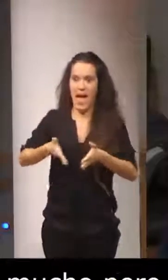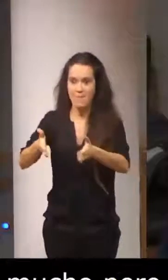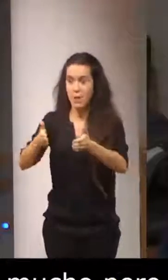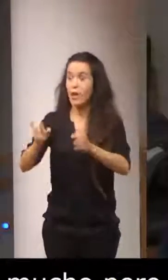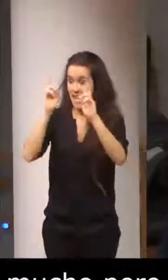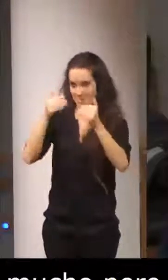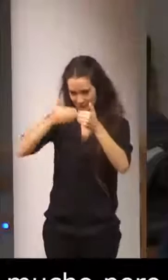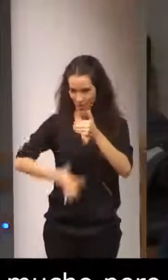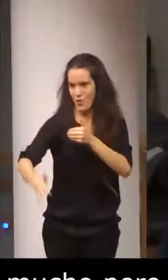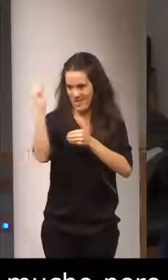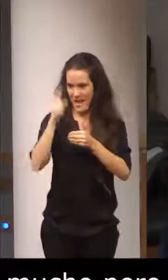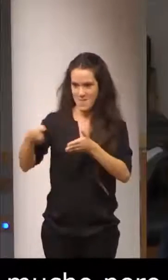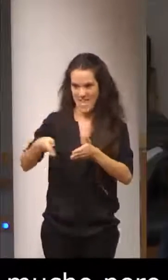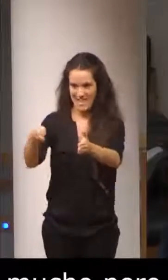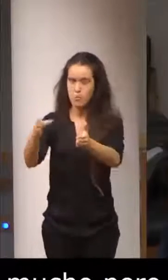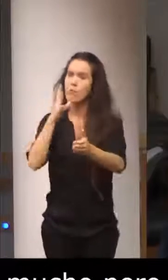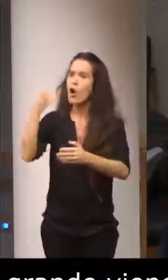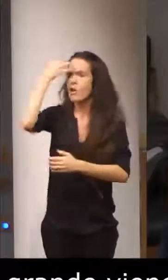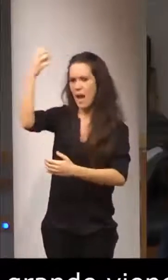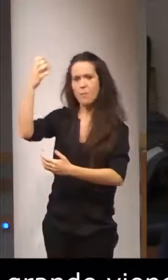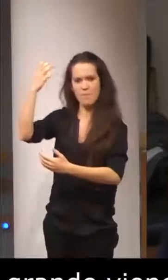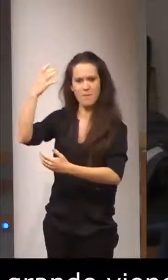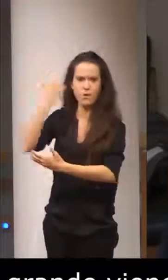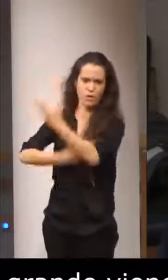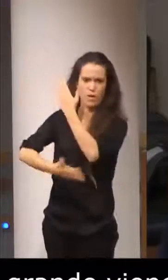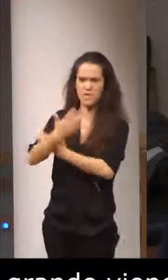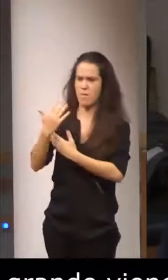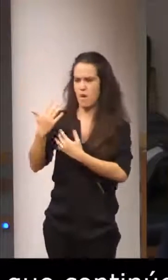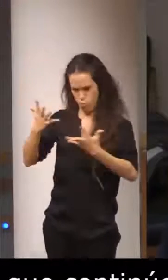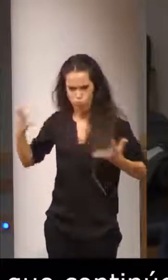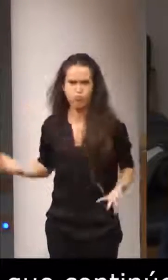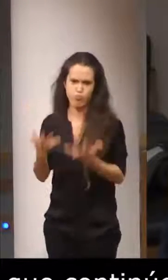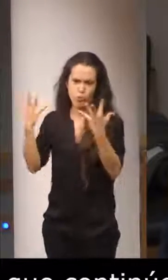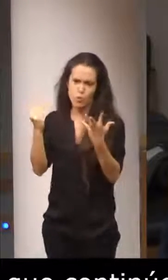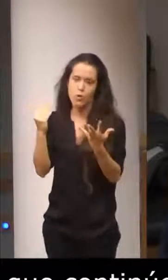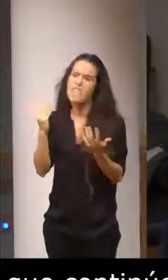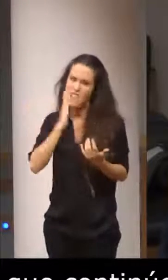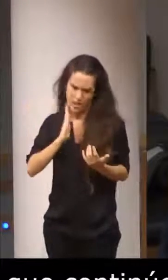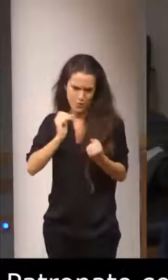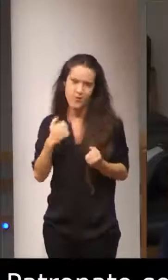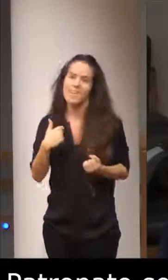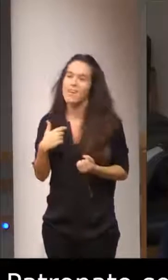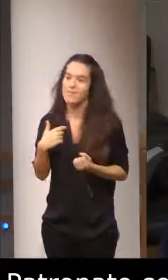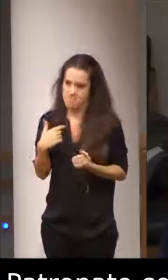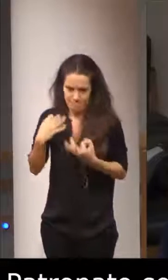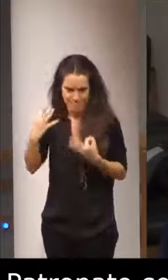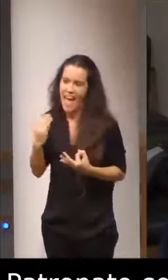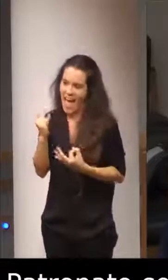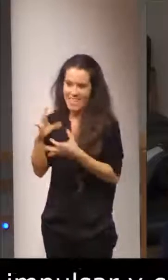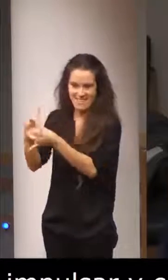tanto desde el Real Patronato gran impulsor y con gran cariño que eso no está escrito pero lo digo de la CNS